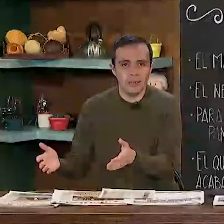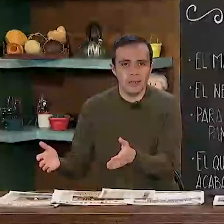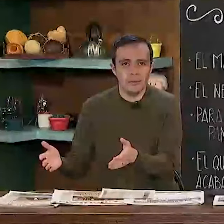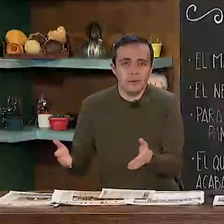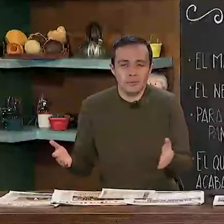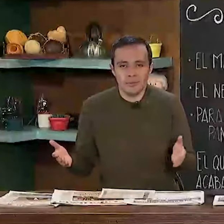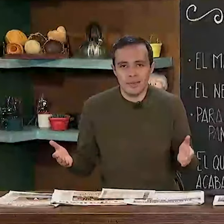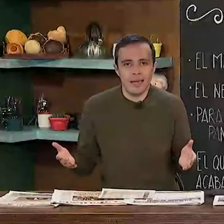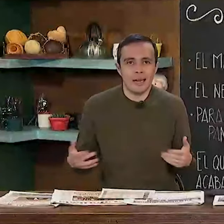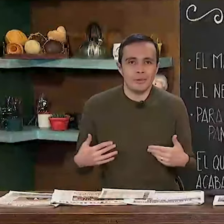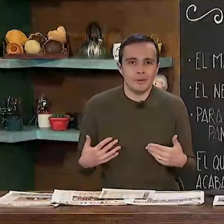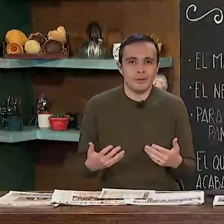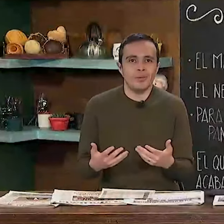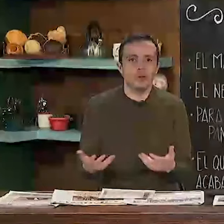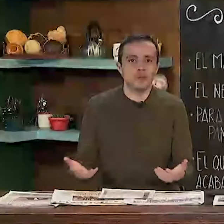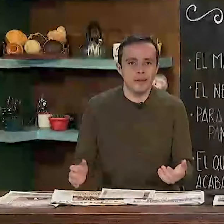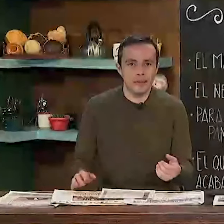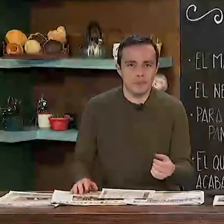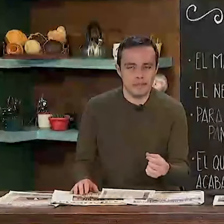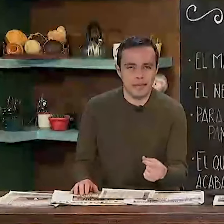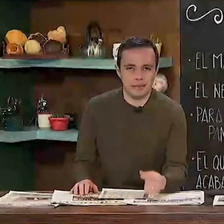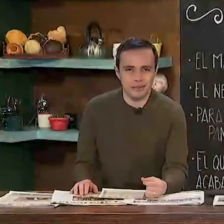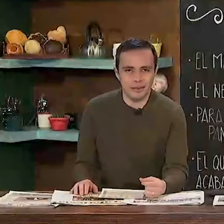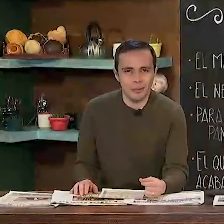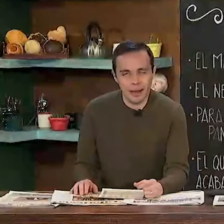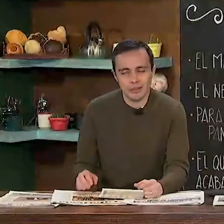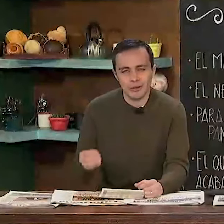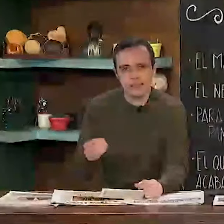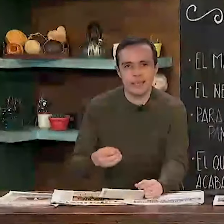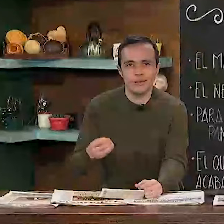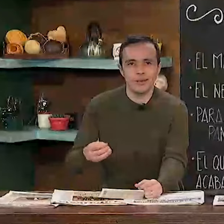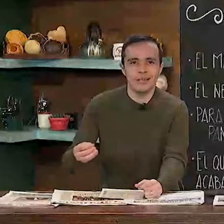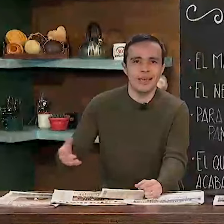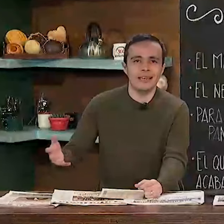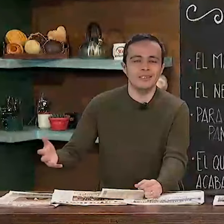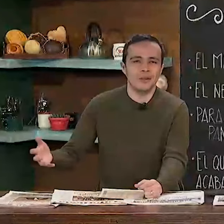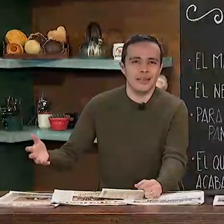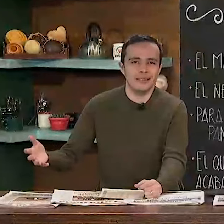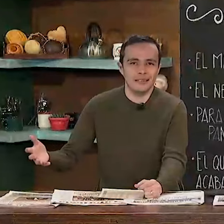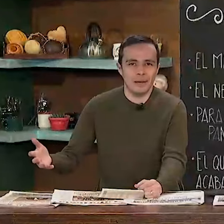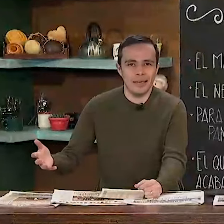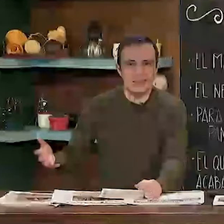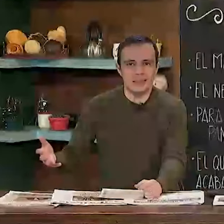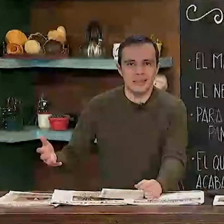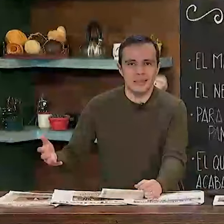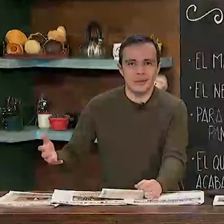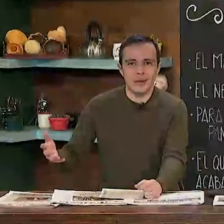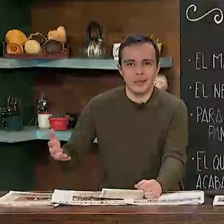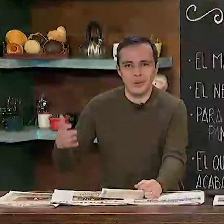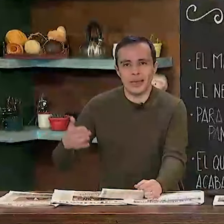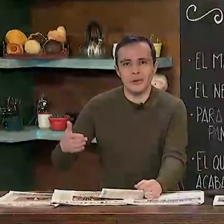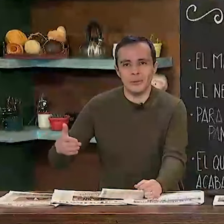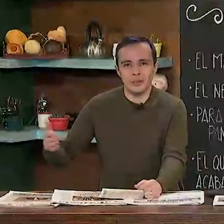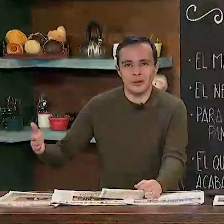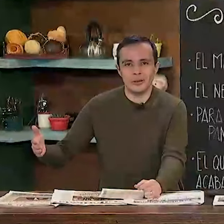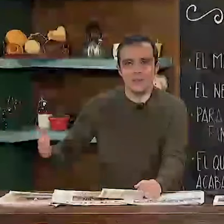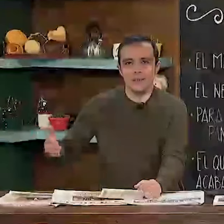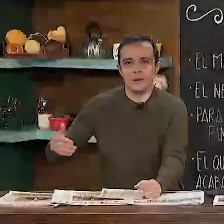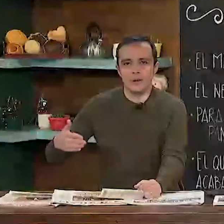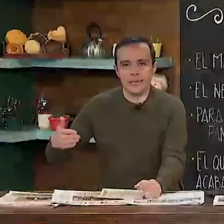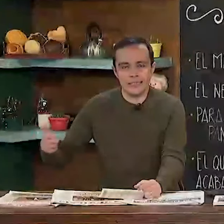sucia bueno el árbitro como suele pasar como ha sucedido en la historia de este país cuando hay una